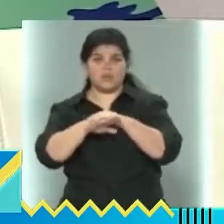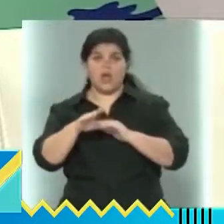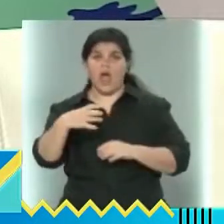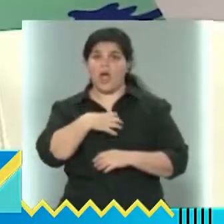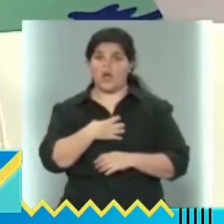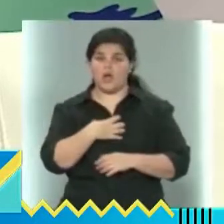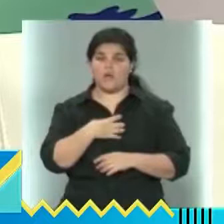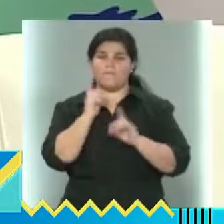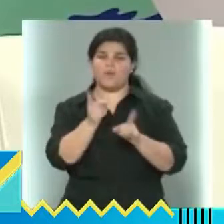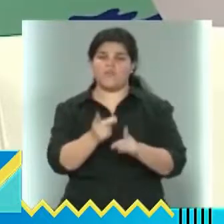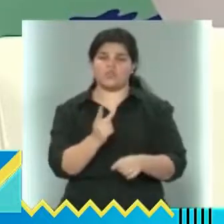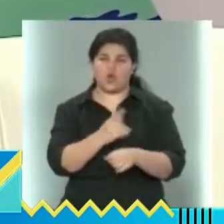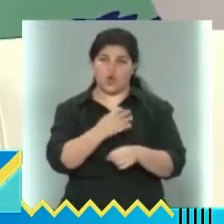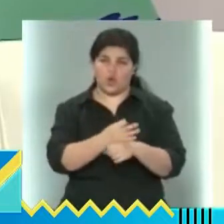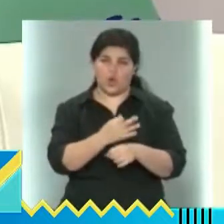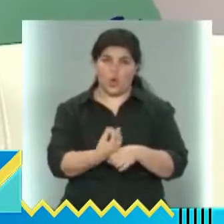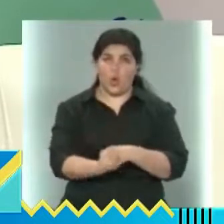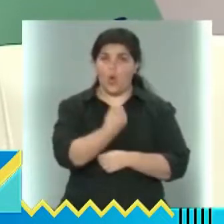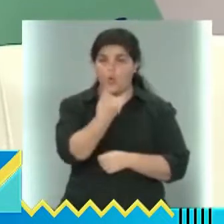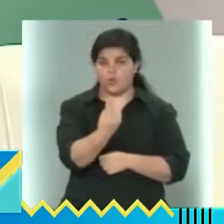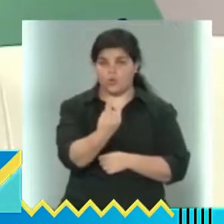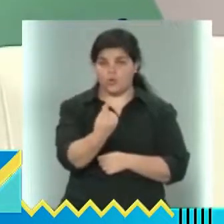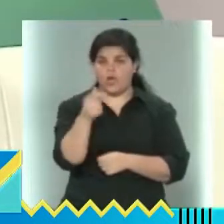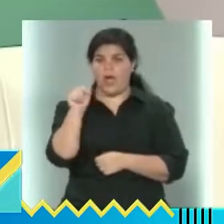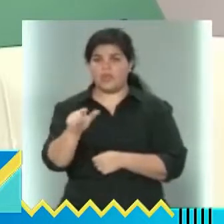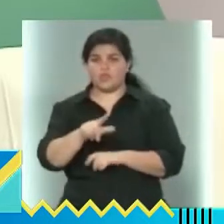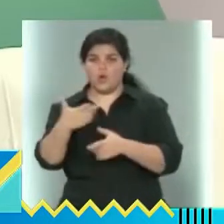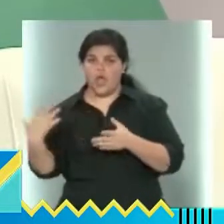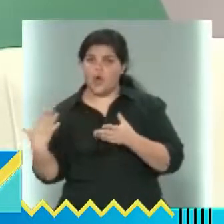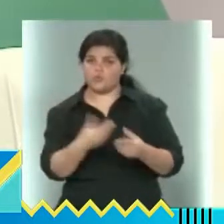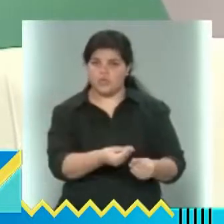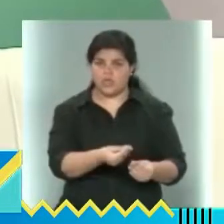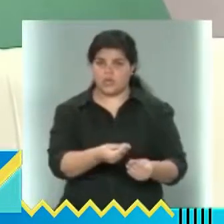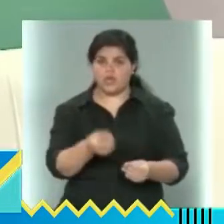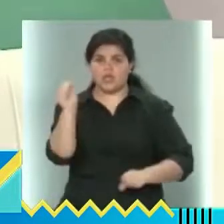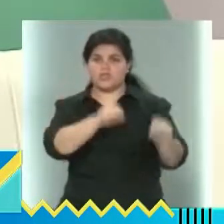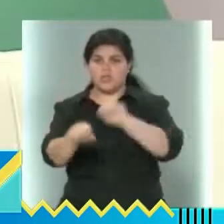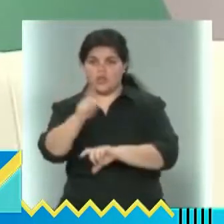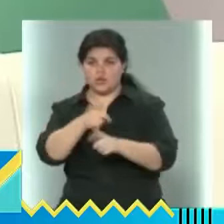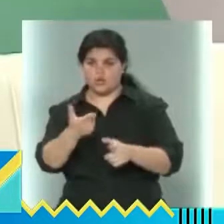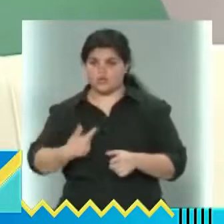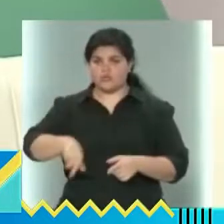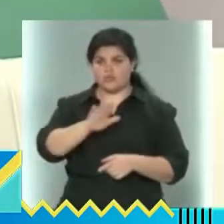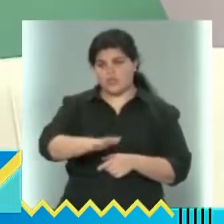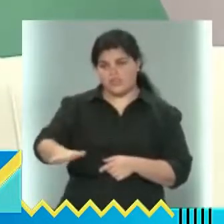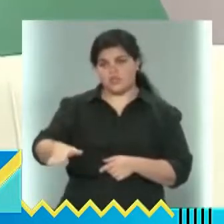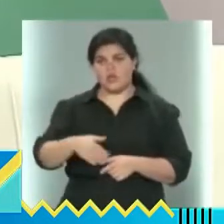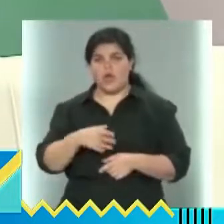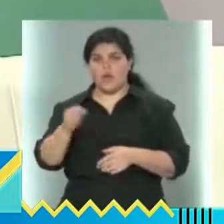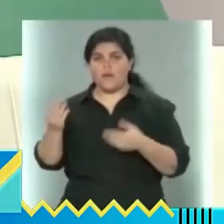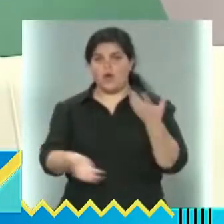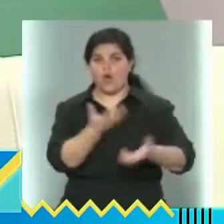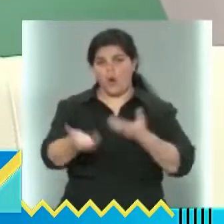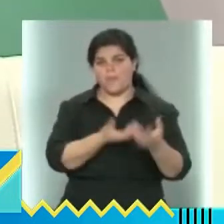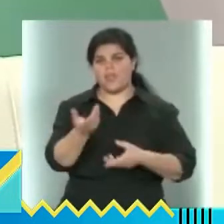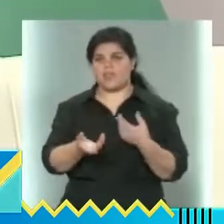auxiliar, sin celador, nosotros le preparamos la comida a los niños, nosotros los cambiamos, nosotros los acostamos, le damos educación,